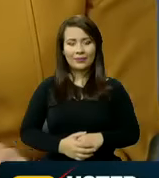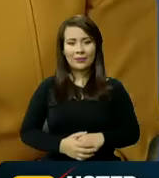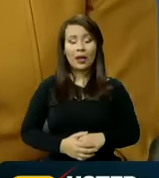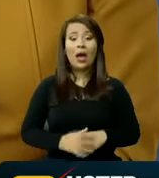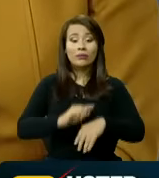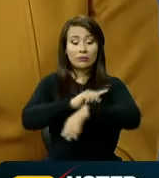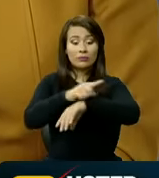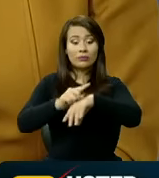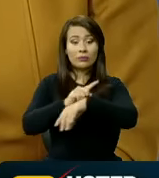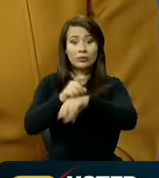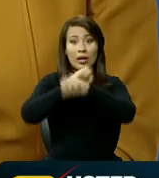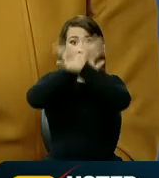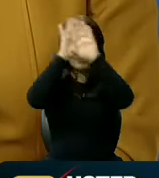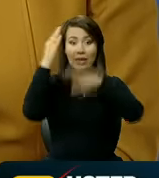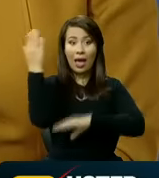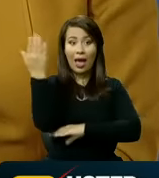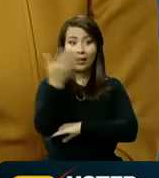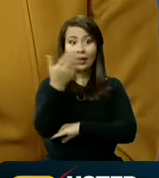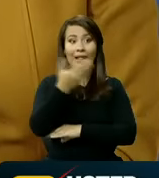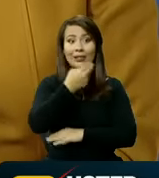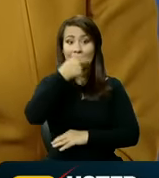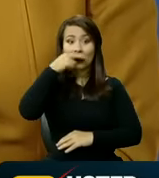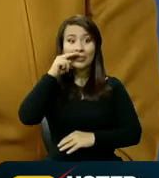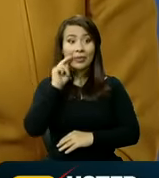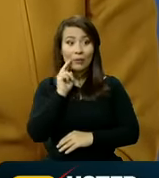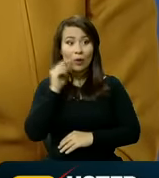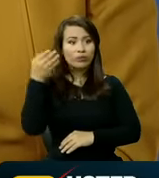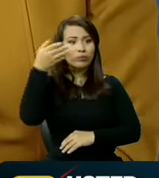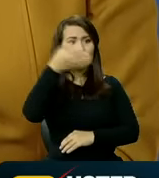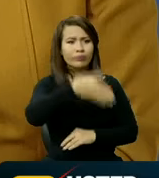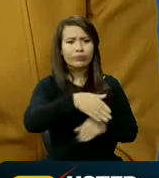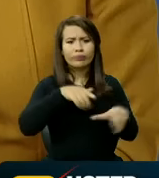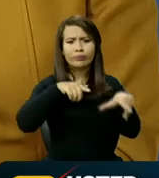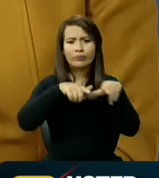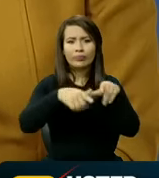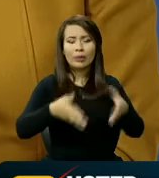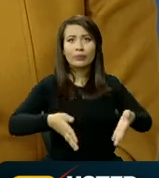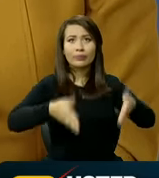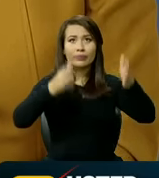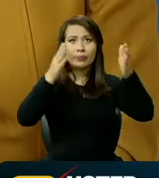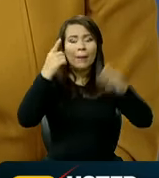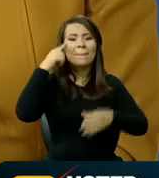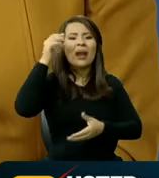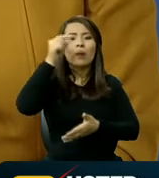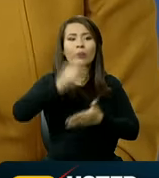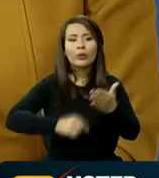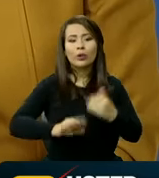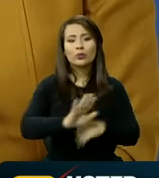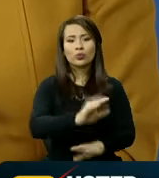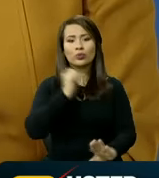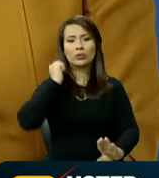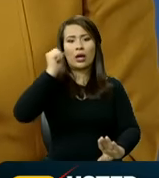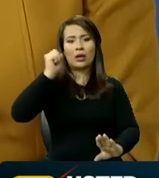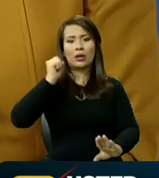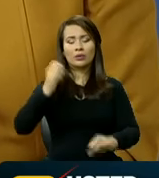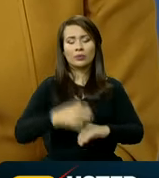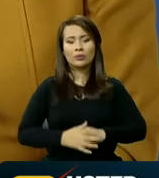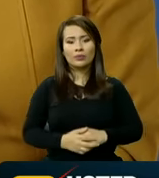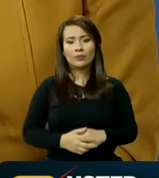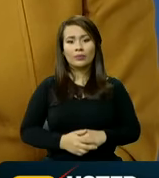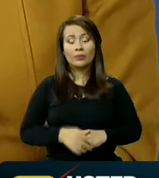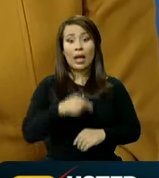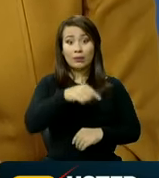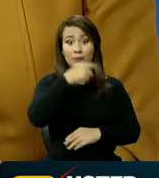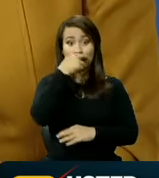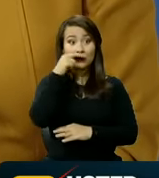Durante horas de la mañana, el alcalde de Guayaquil, Jaime Nebot, acudió hasta uno de los recintos electorales para ejercer su derecho al voto. El